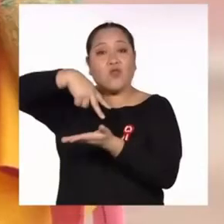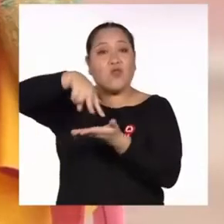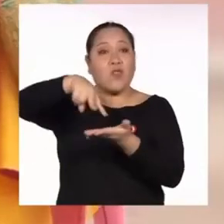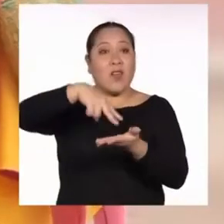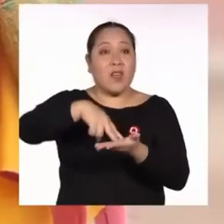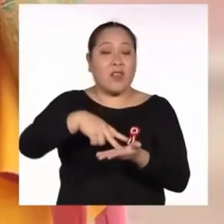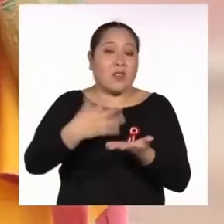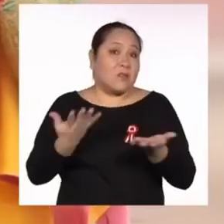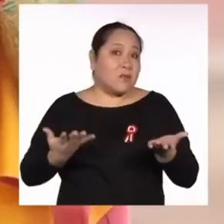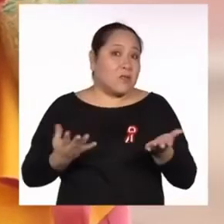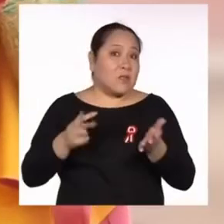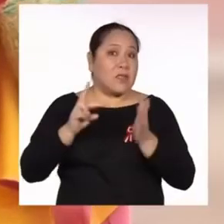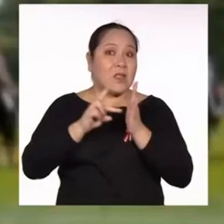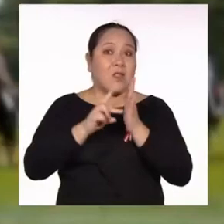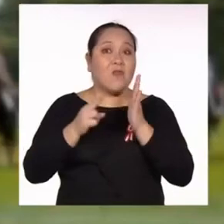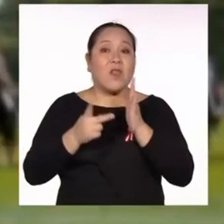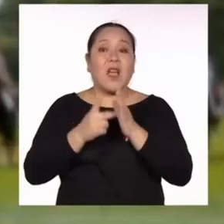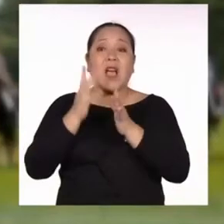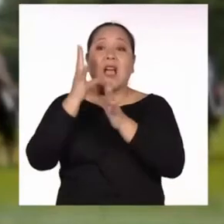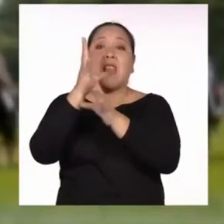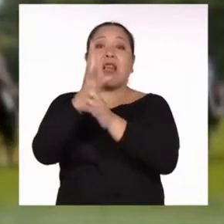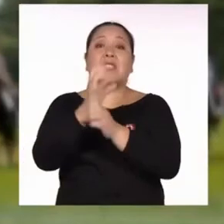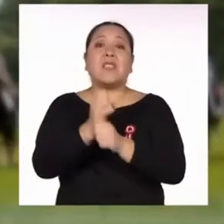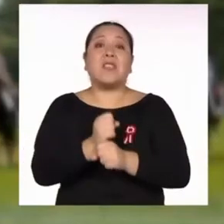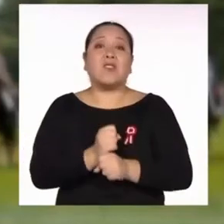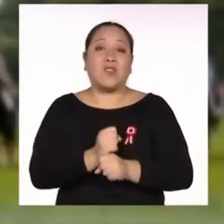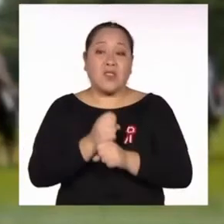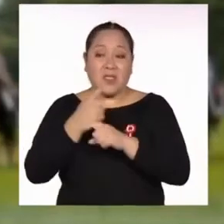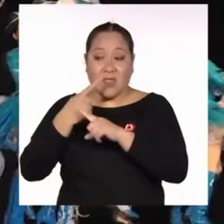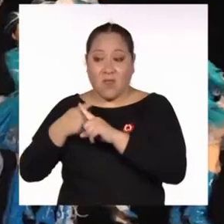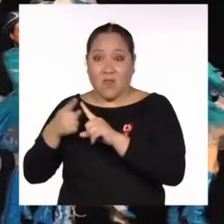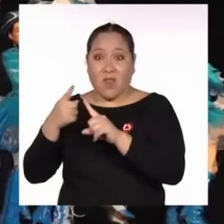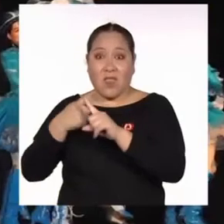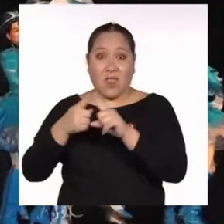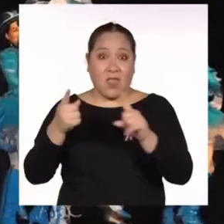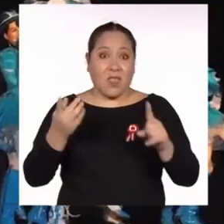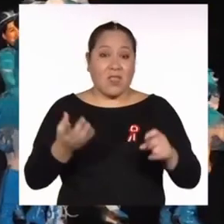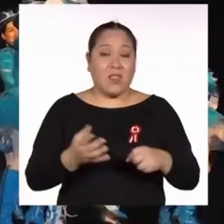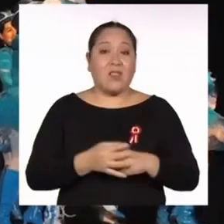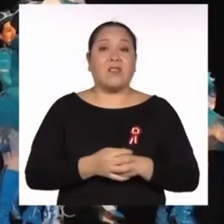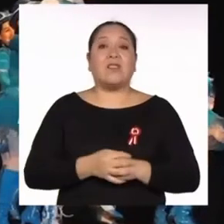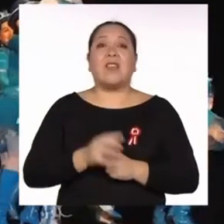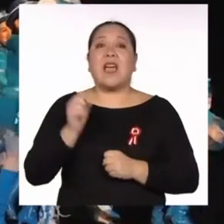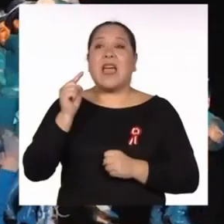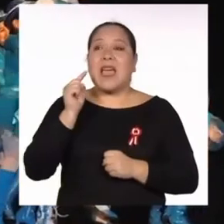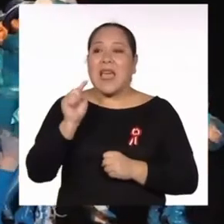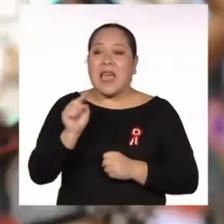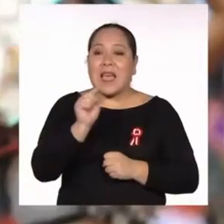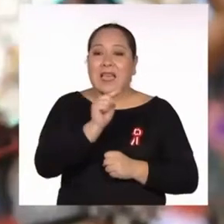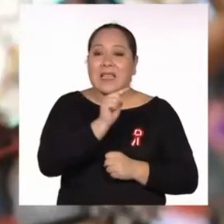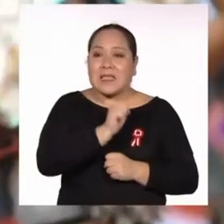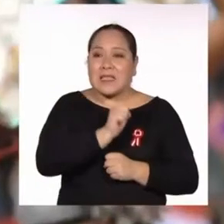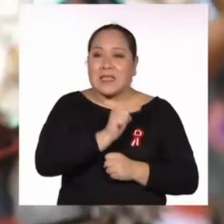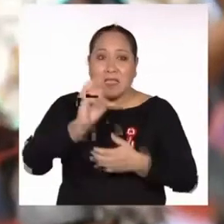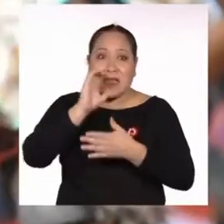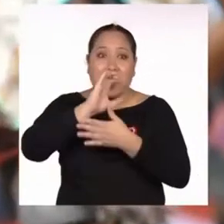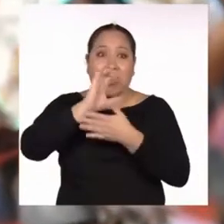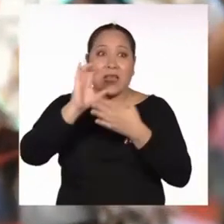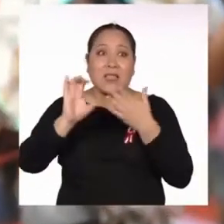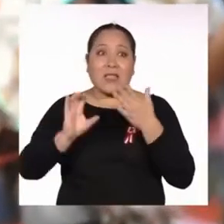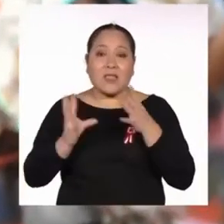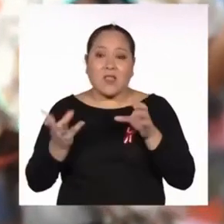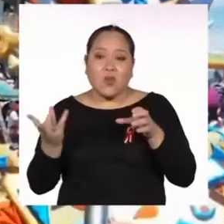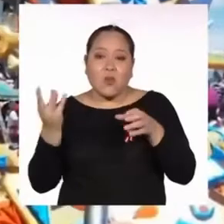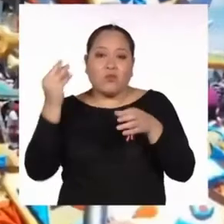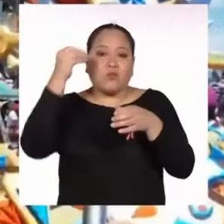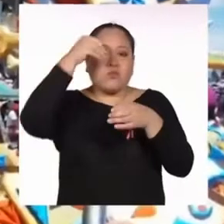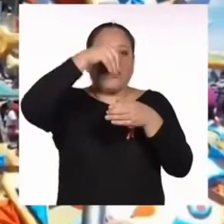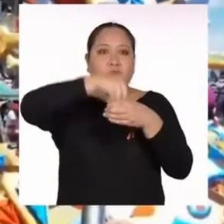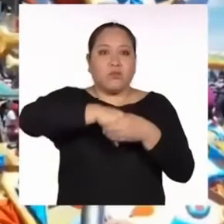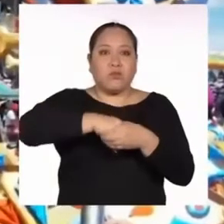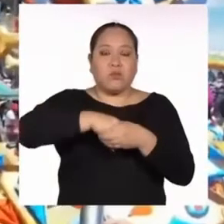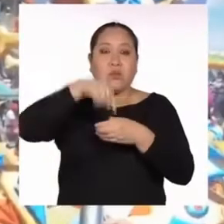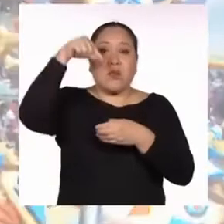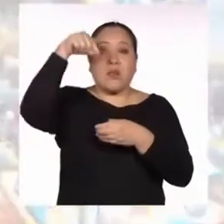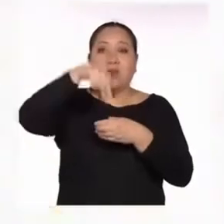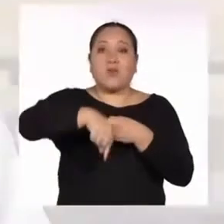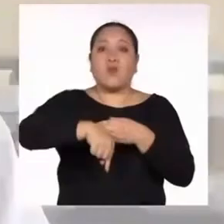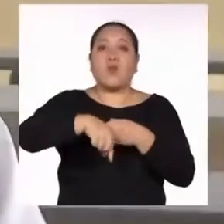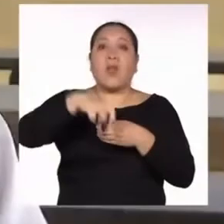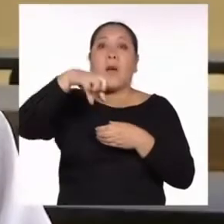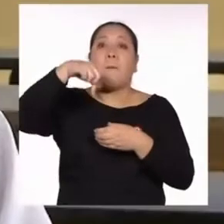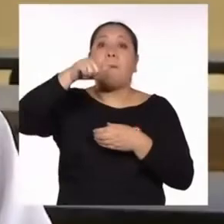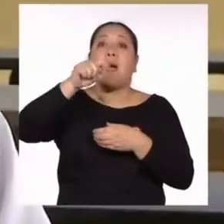es decir las tradiciones y las costumbres todas esas características hacen del pp una patria una